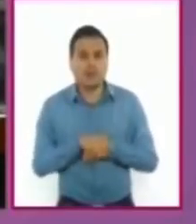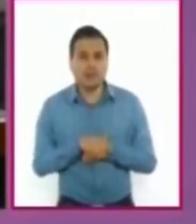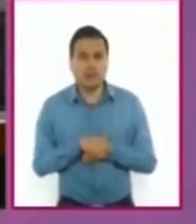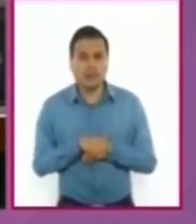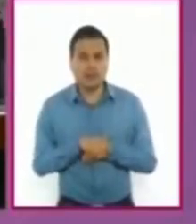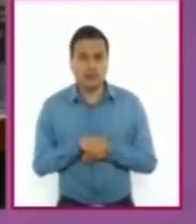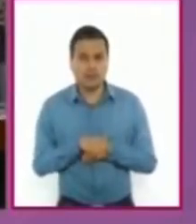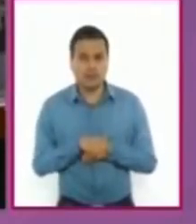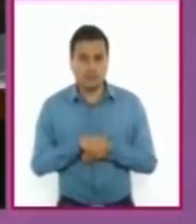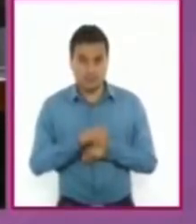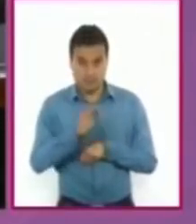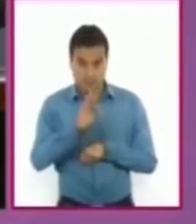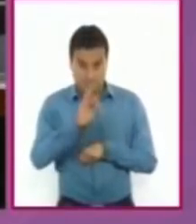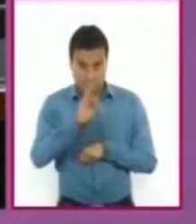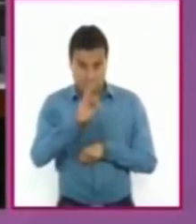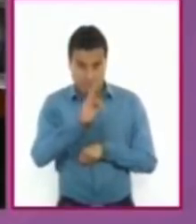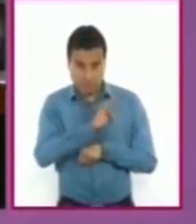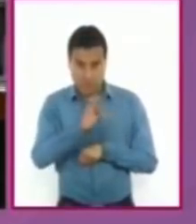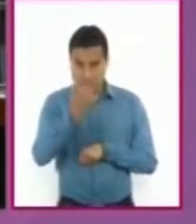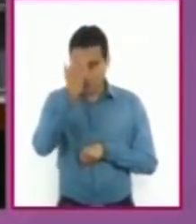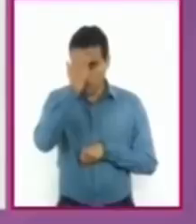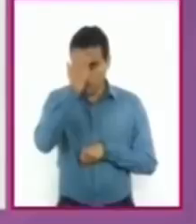posible predecir hacia dónde lo harán?